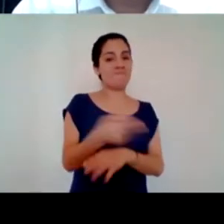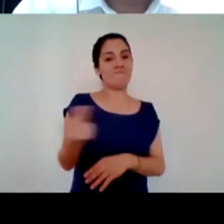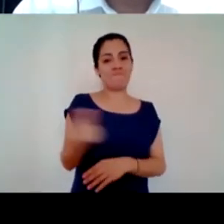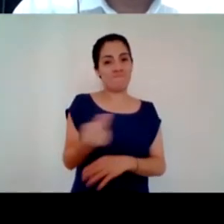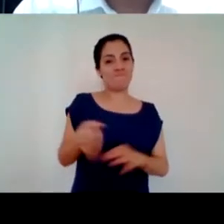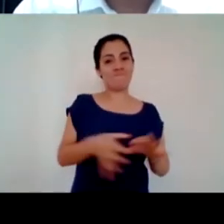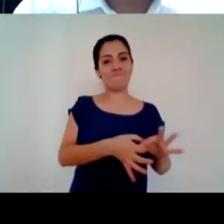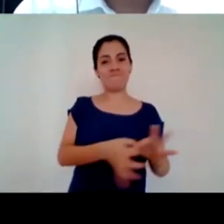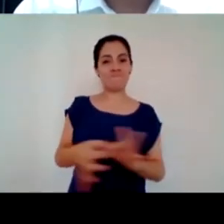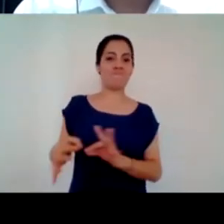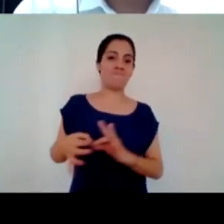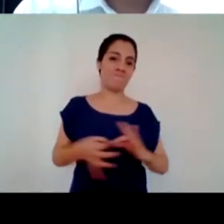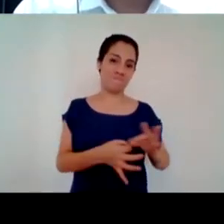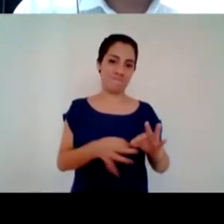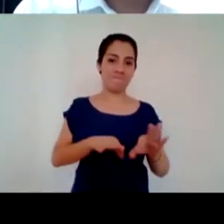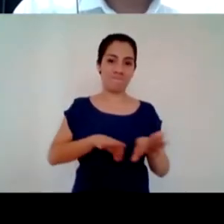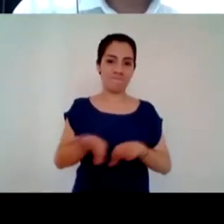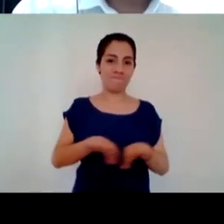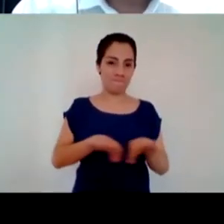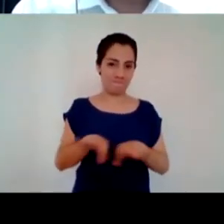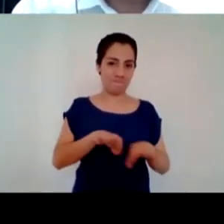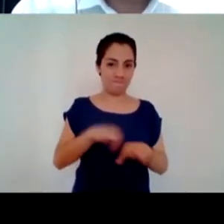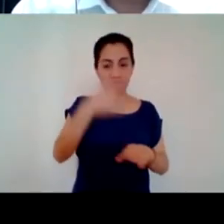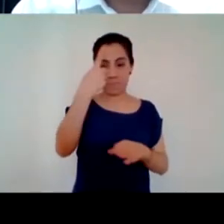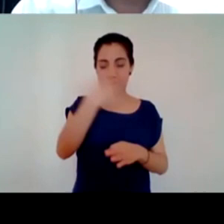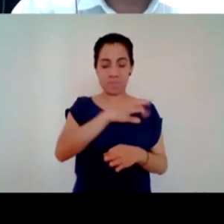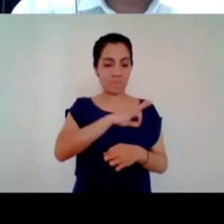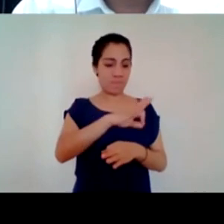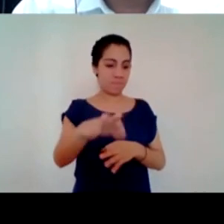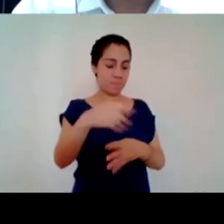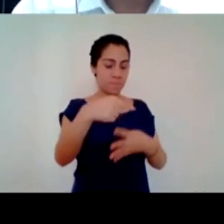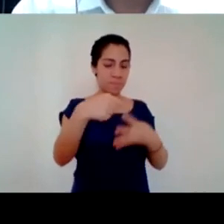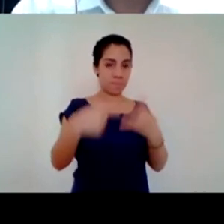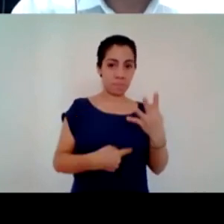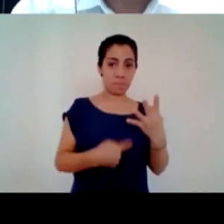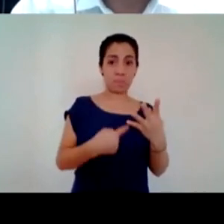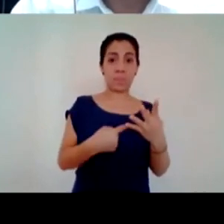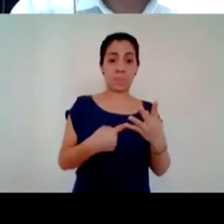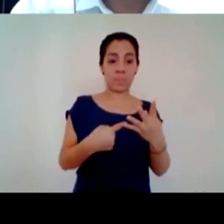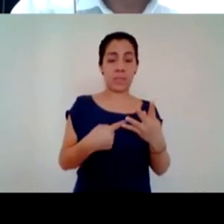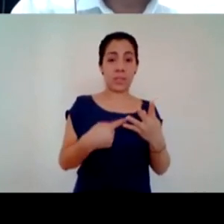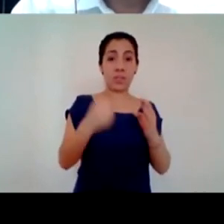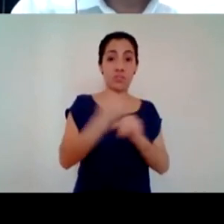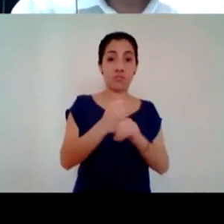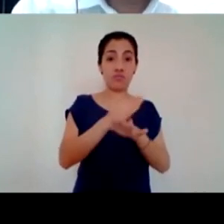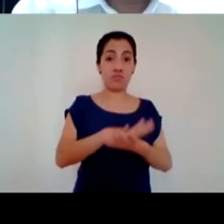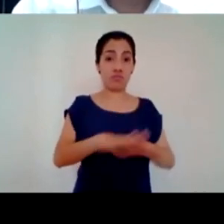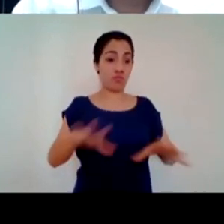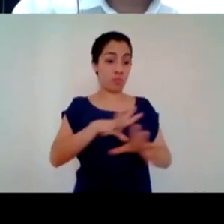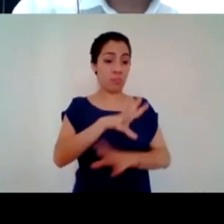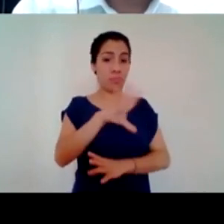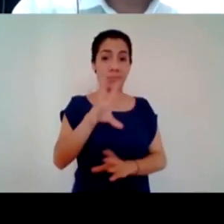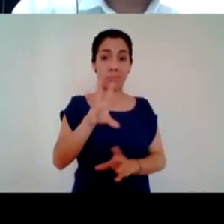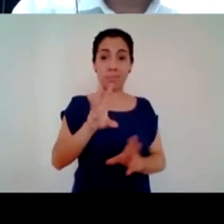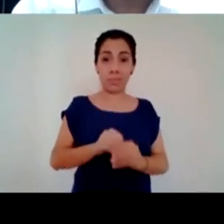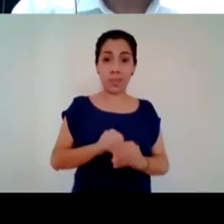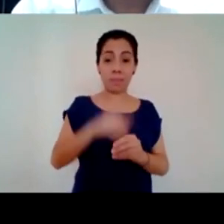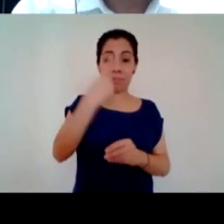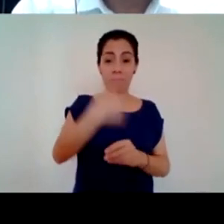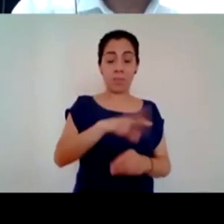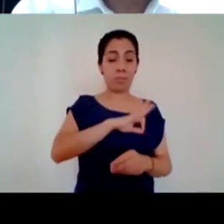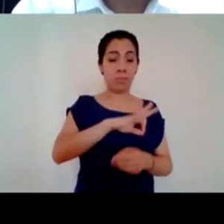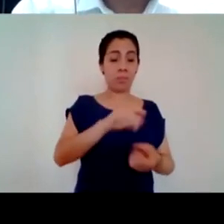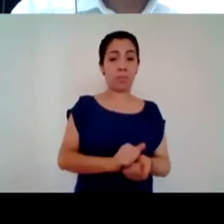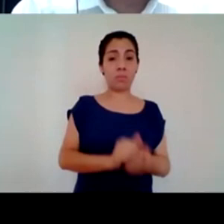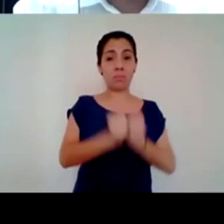datos concretos y tener una realidad diferente. Si no, no vamos a poder cambiar las cosas para nuestros